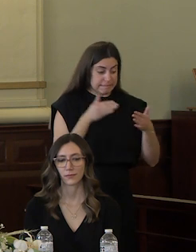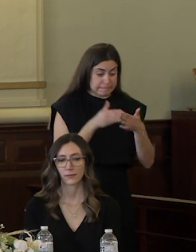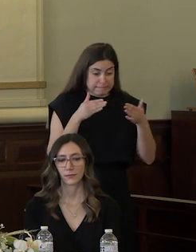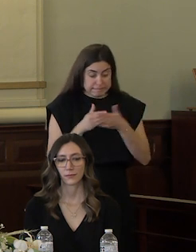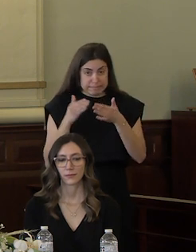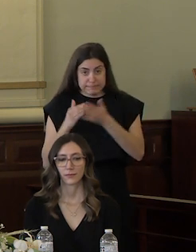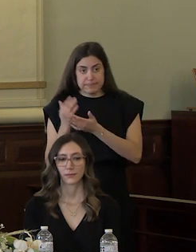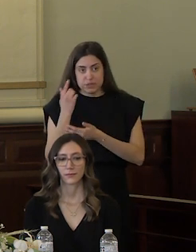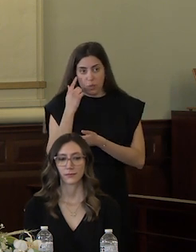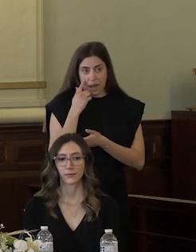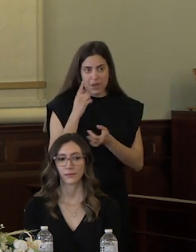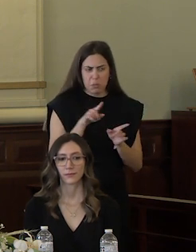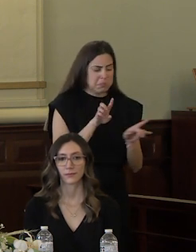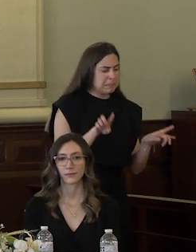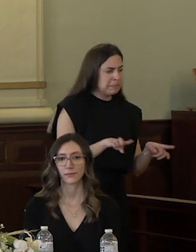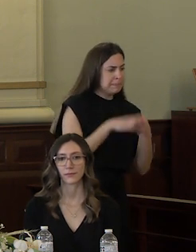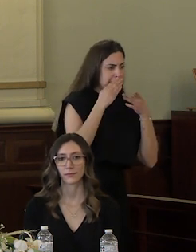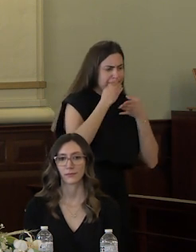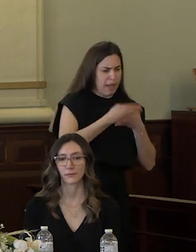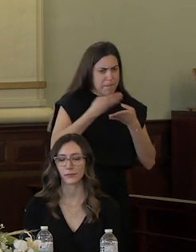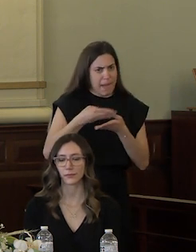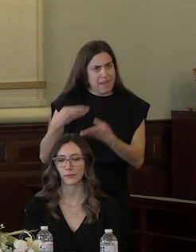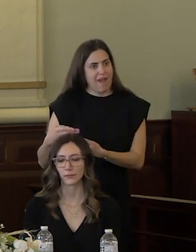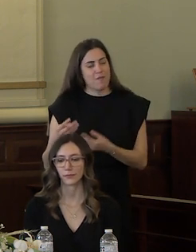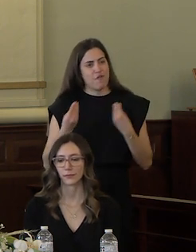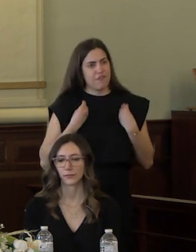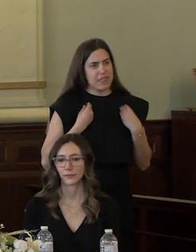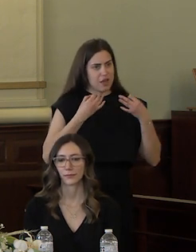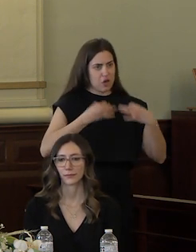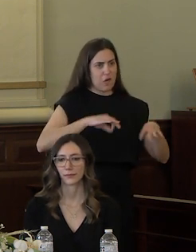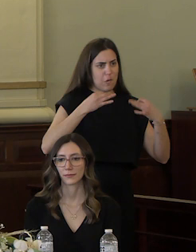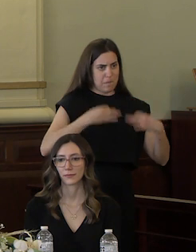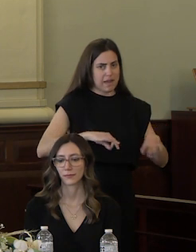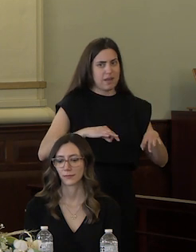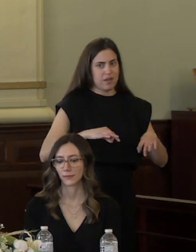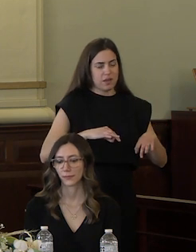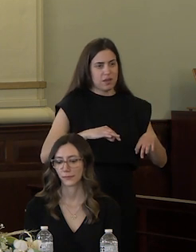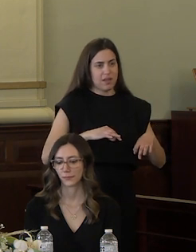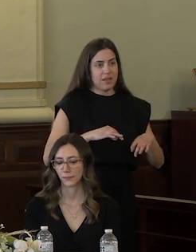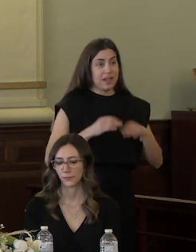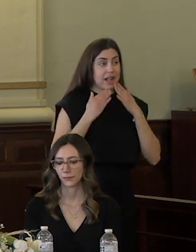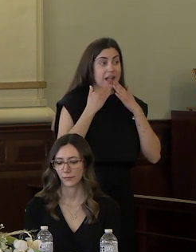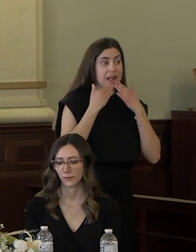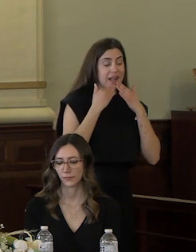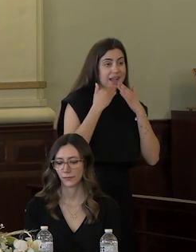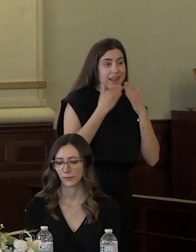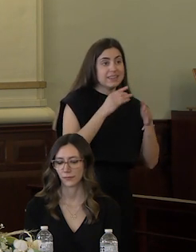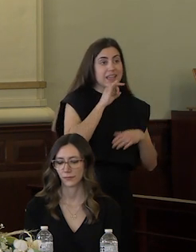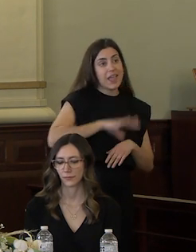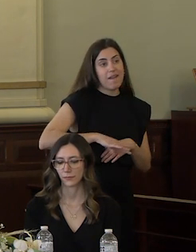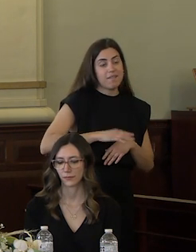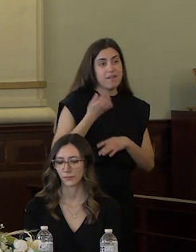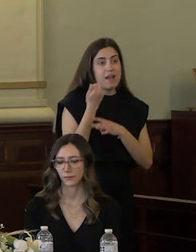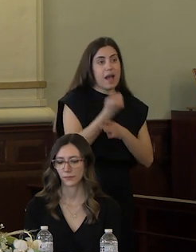todo, pues había ido desarrollando una vida normalizada con los apoyos de la ONCE allí en Barcelona,